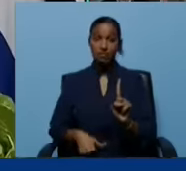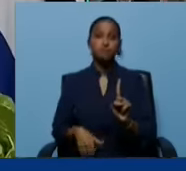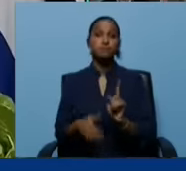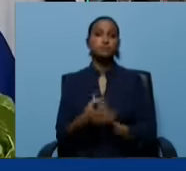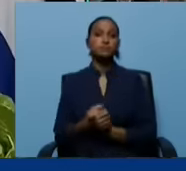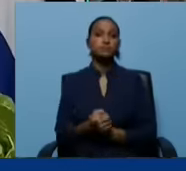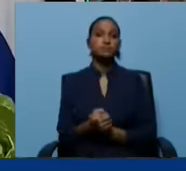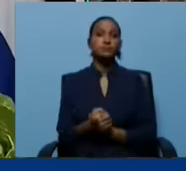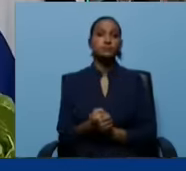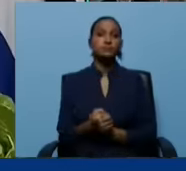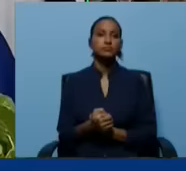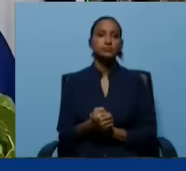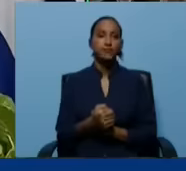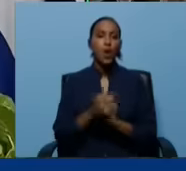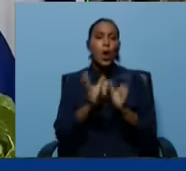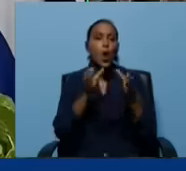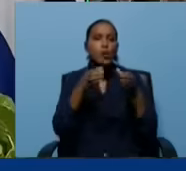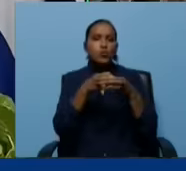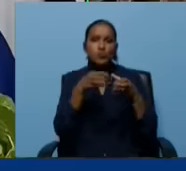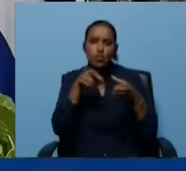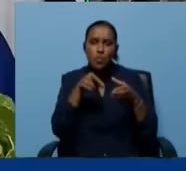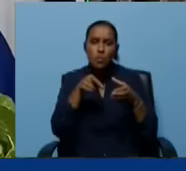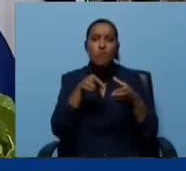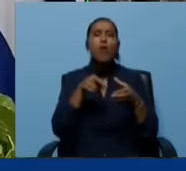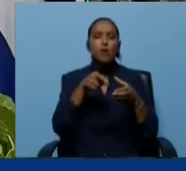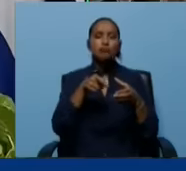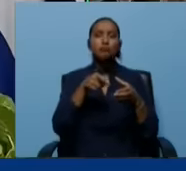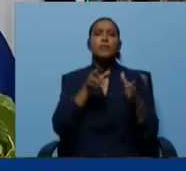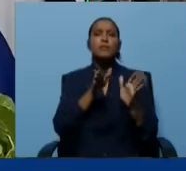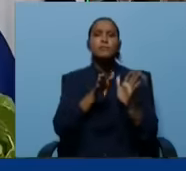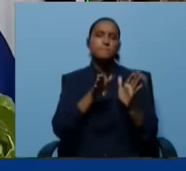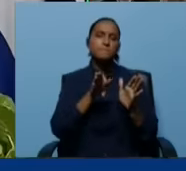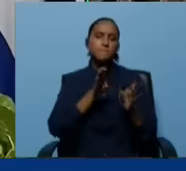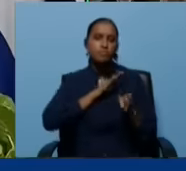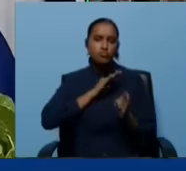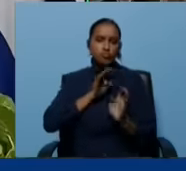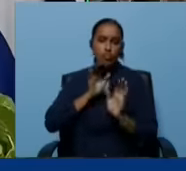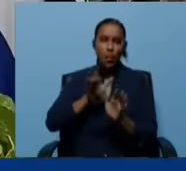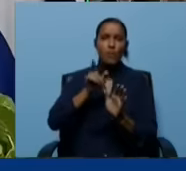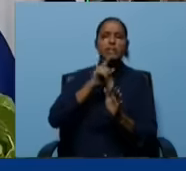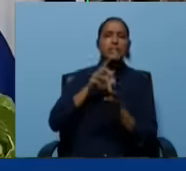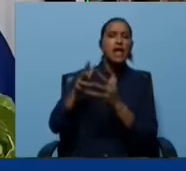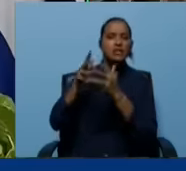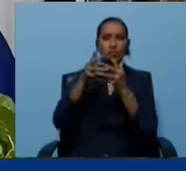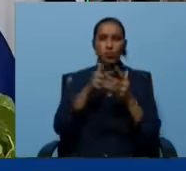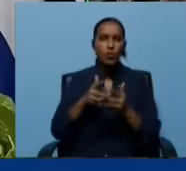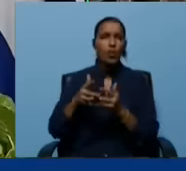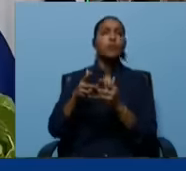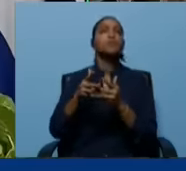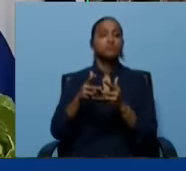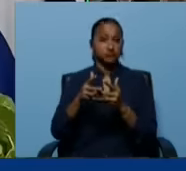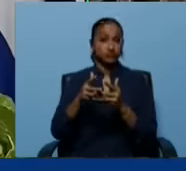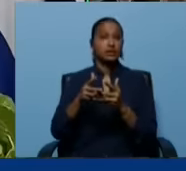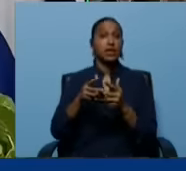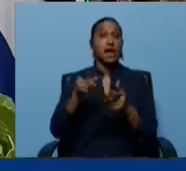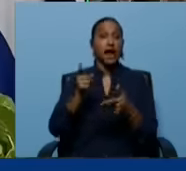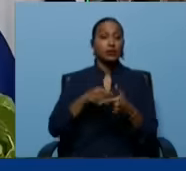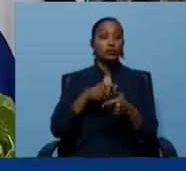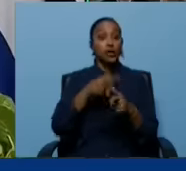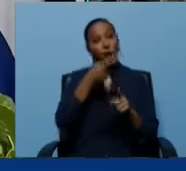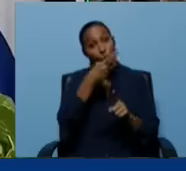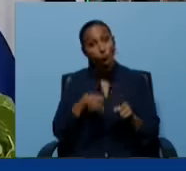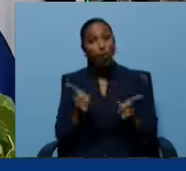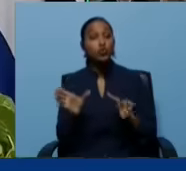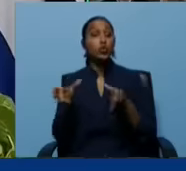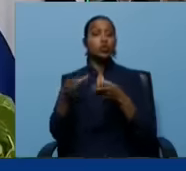Entonces, una unidad ahí, centroamericana, y mucho arrojo, mucha valentía,